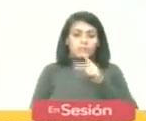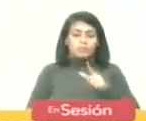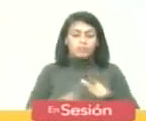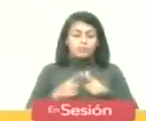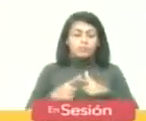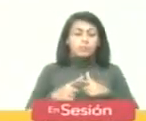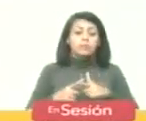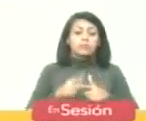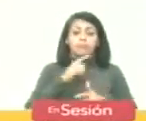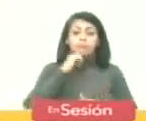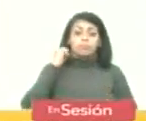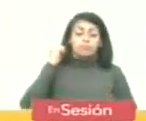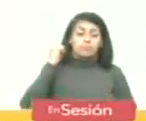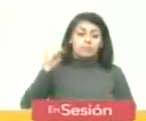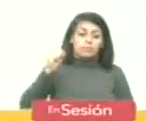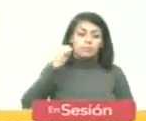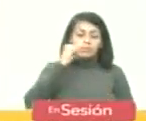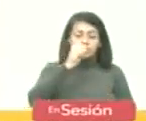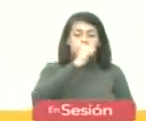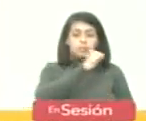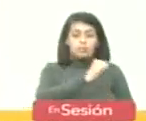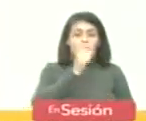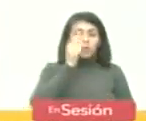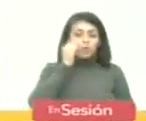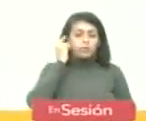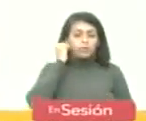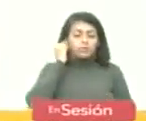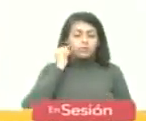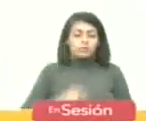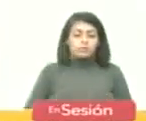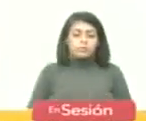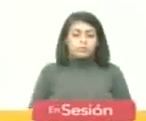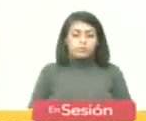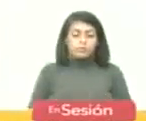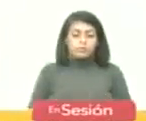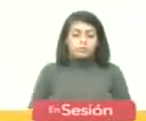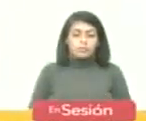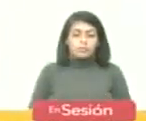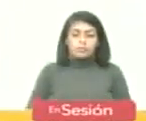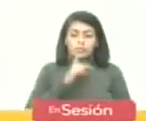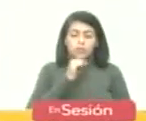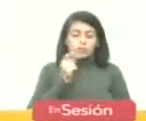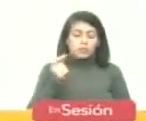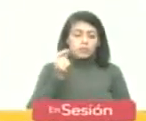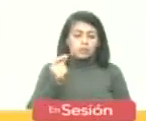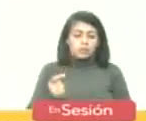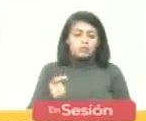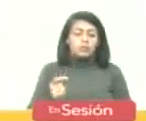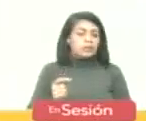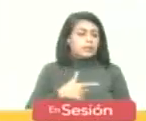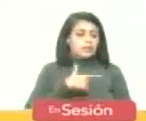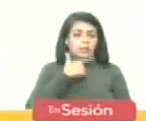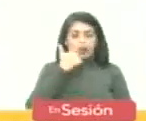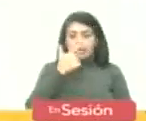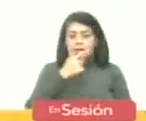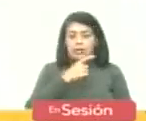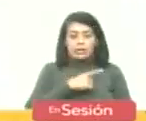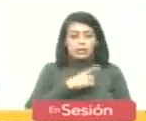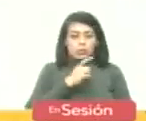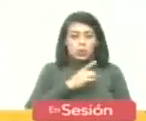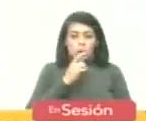son asesinos y asesinas que no tenían ningún tipo de pudor en